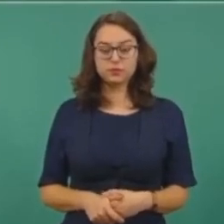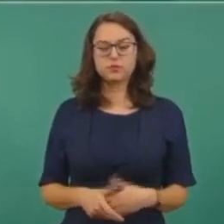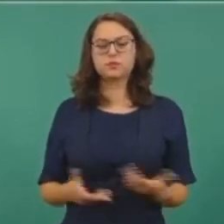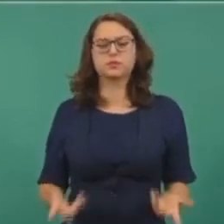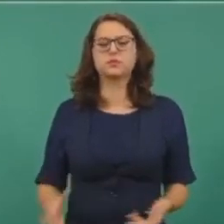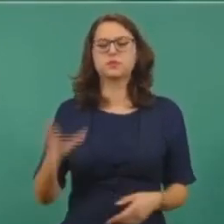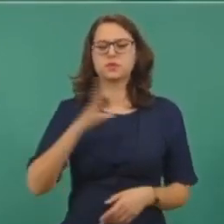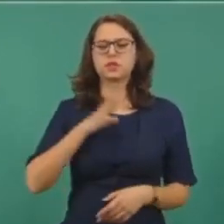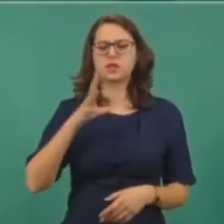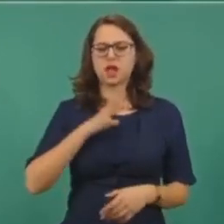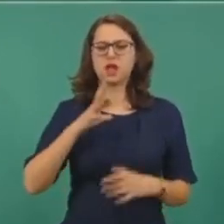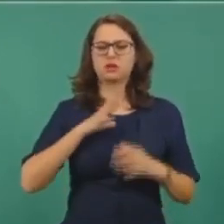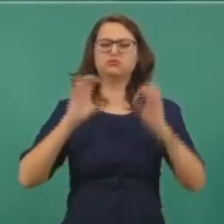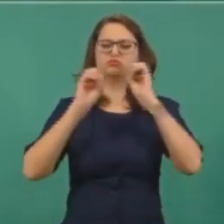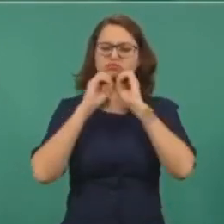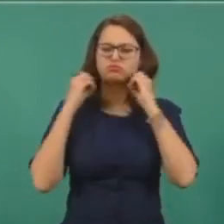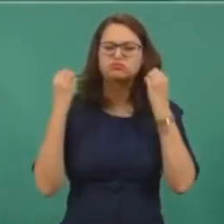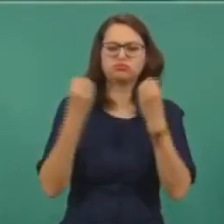civiles,